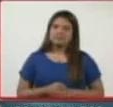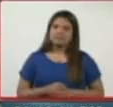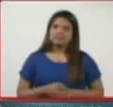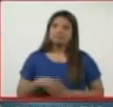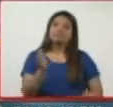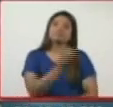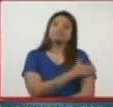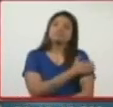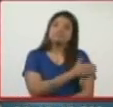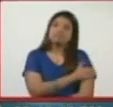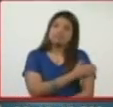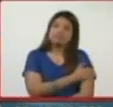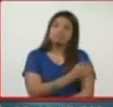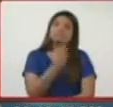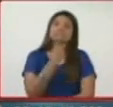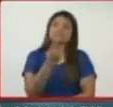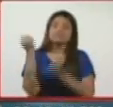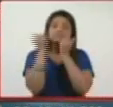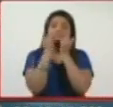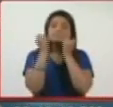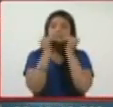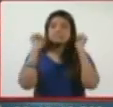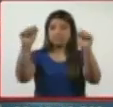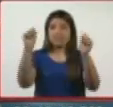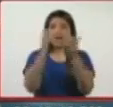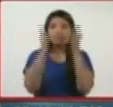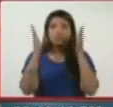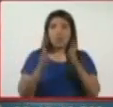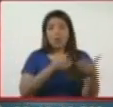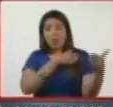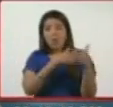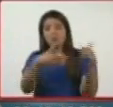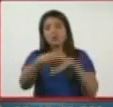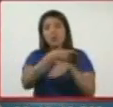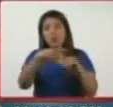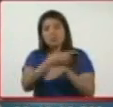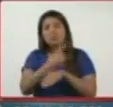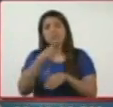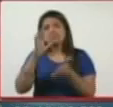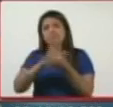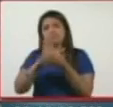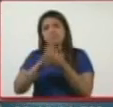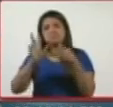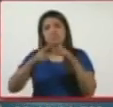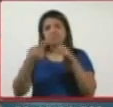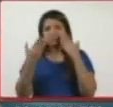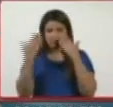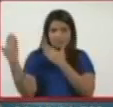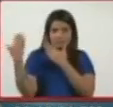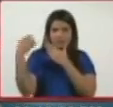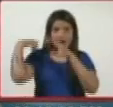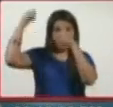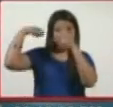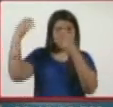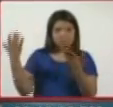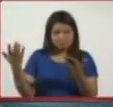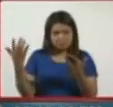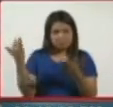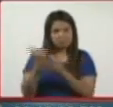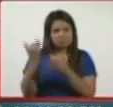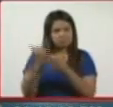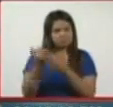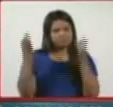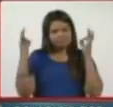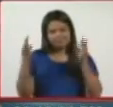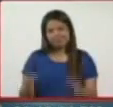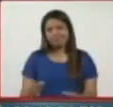oposición afirma que las manifestaciones estudiantiles contra el gobierno son pacíficas, estas imágenes prueban